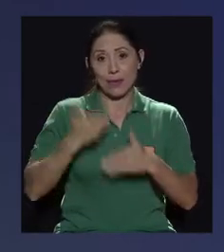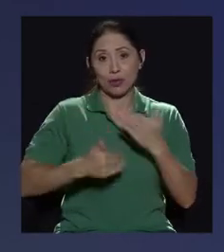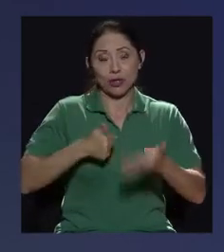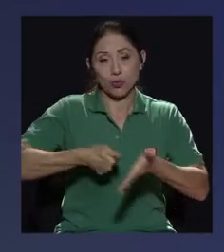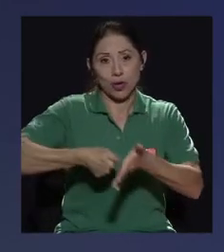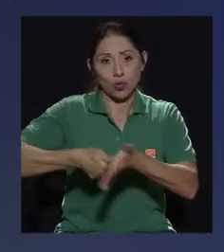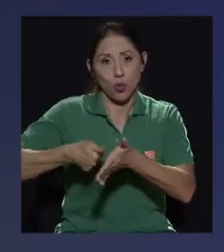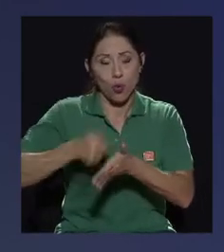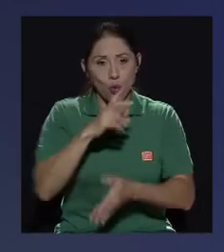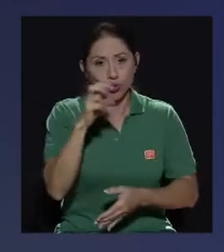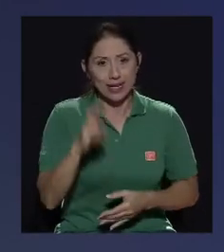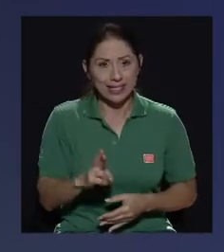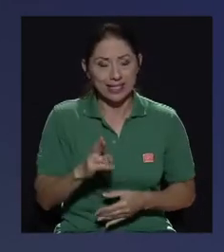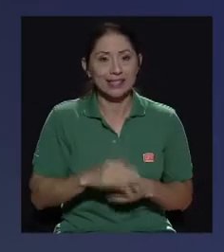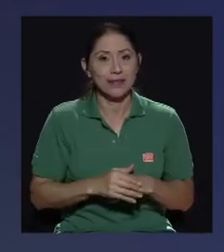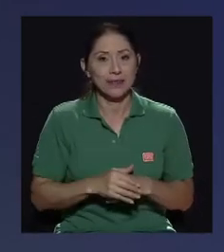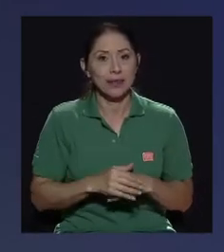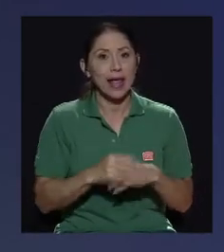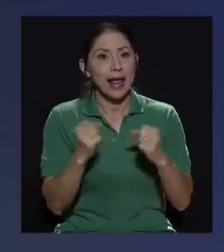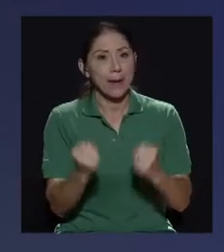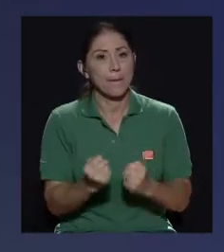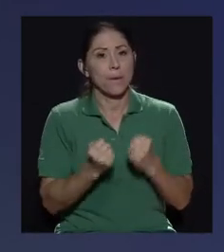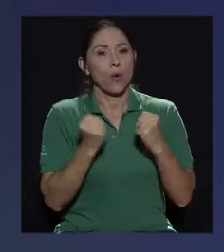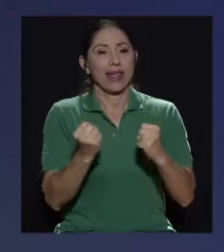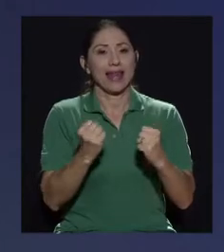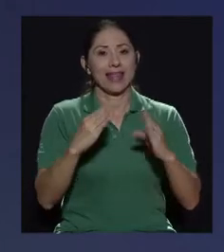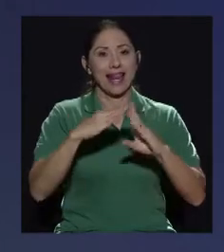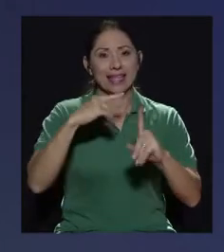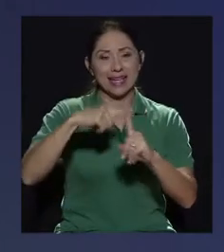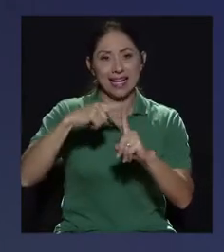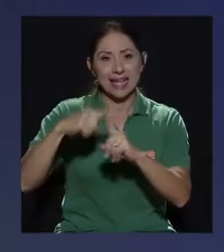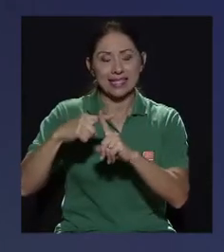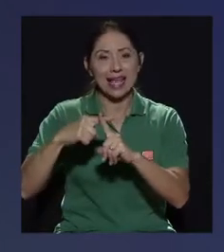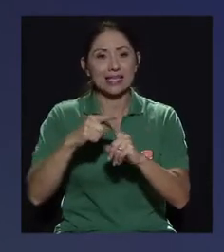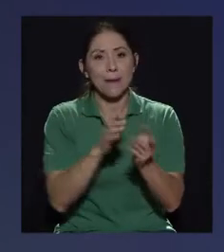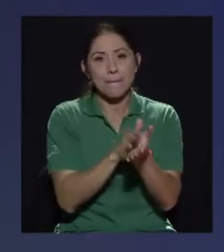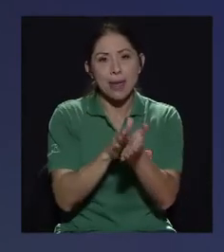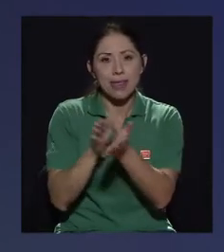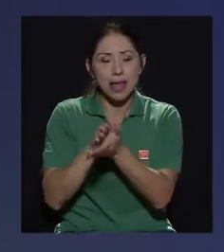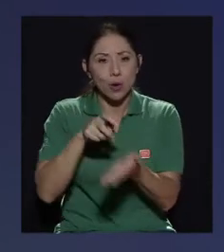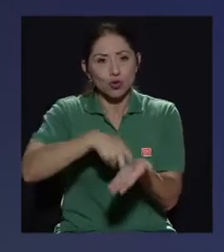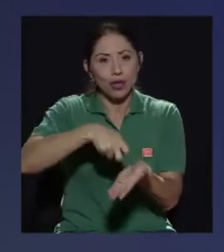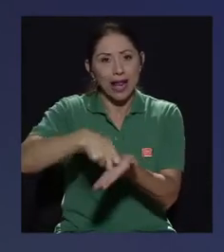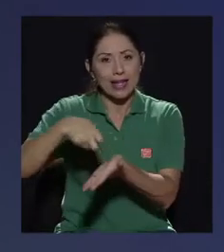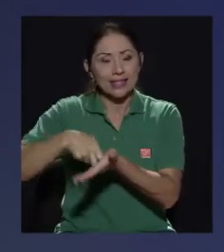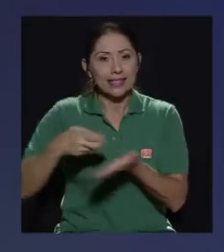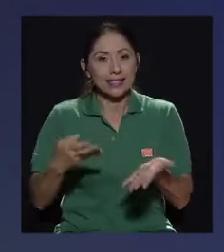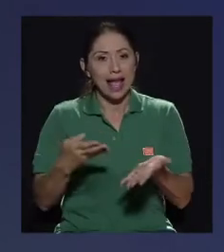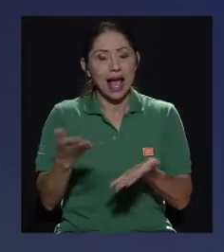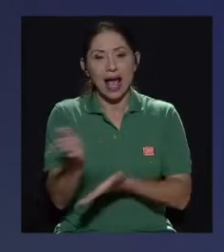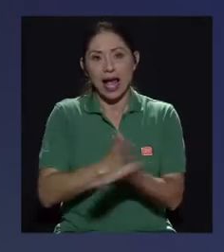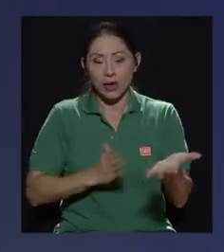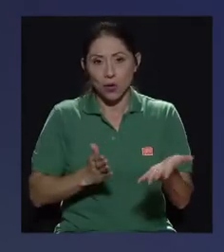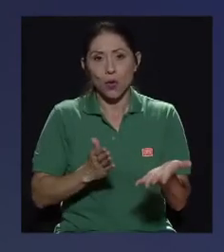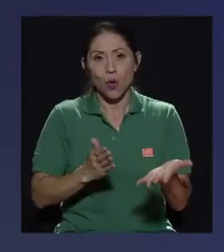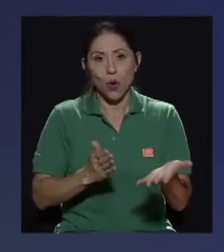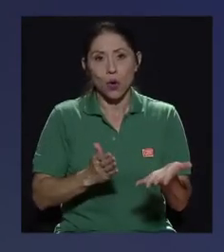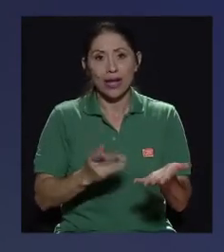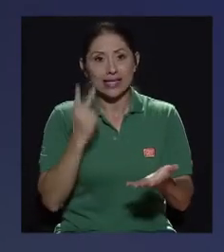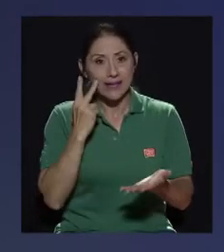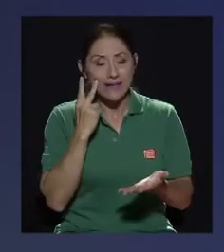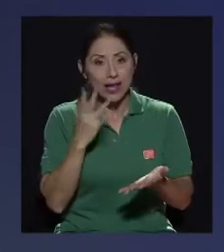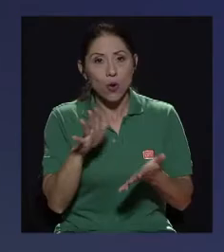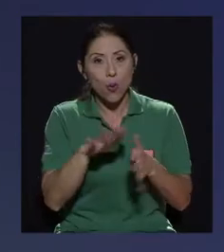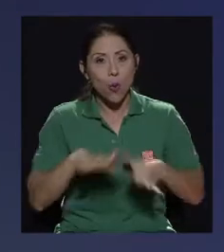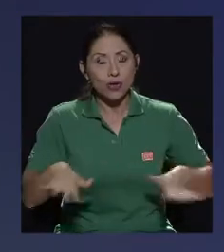proceso electoral casualmente costarricense el poder de las iglesias pentecostales ha sido algo que se ve en